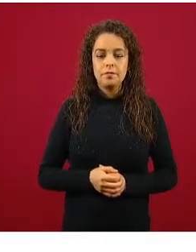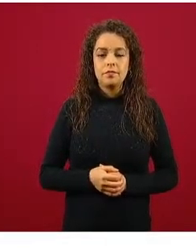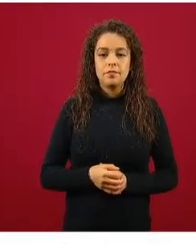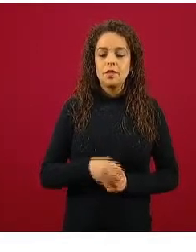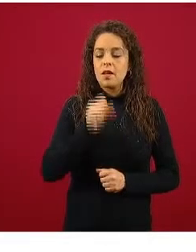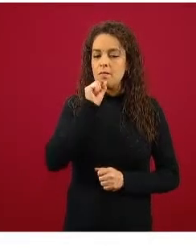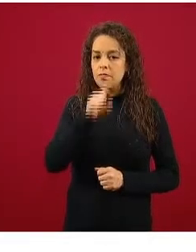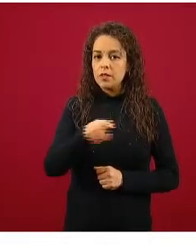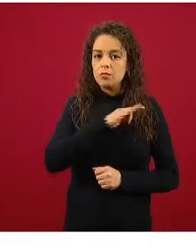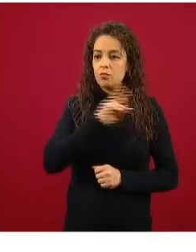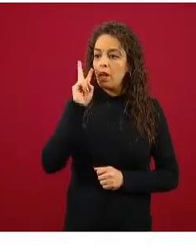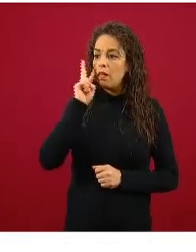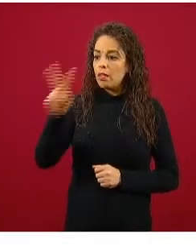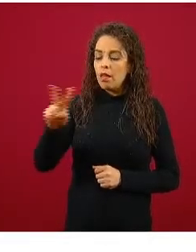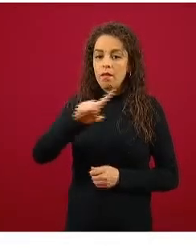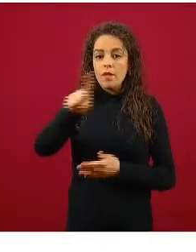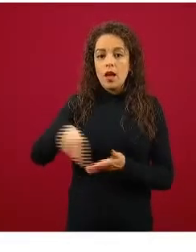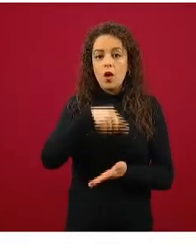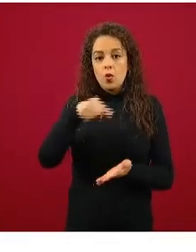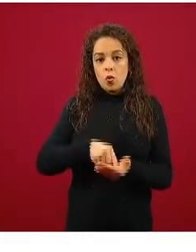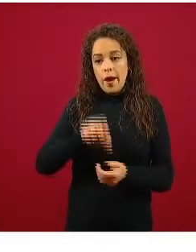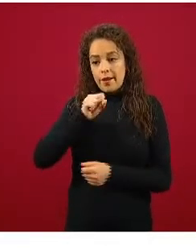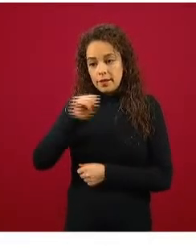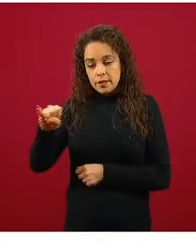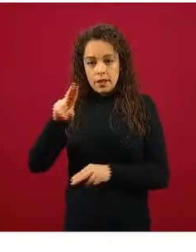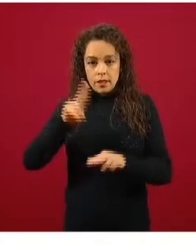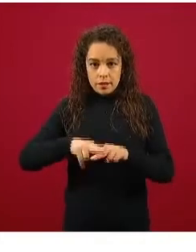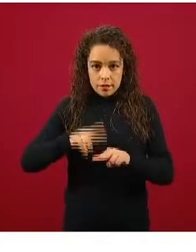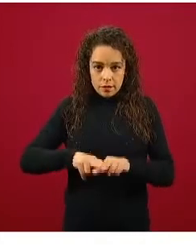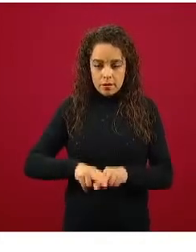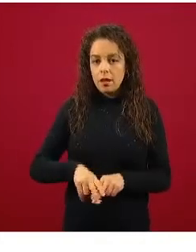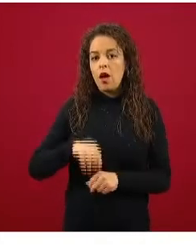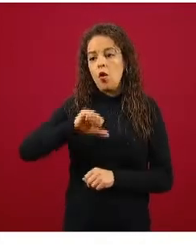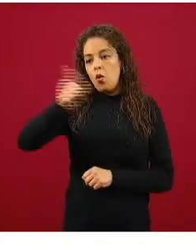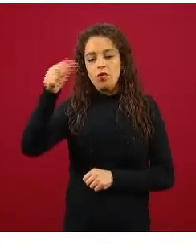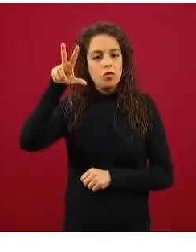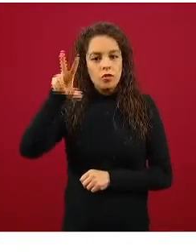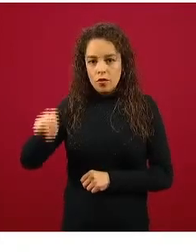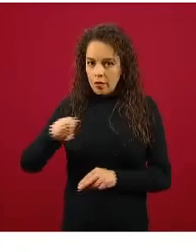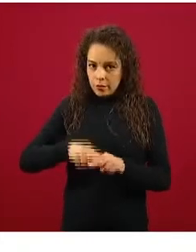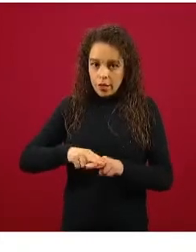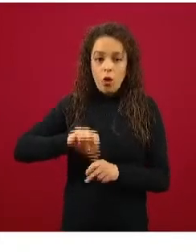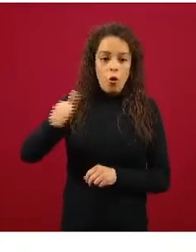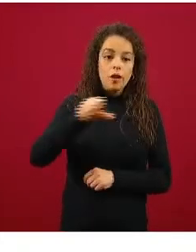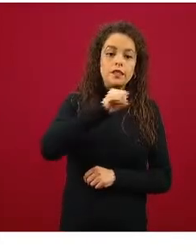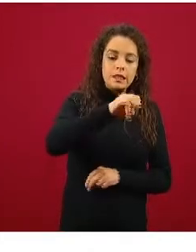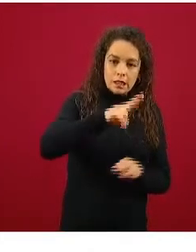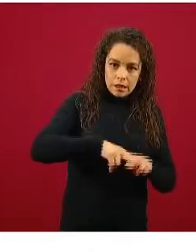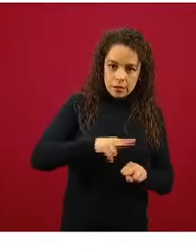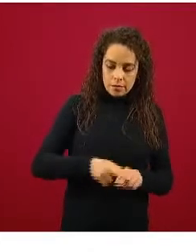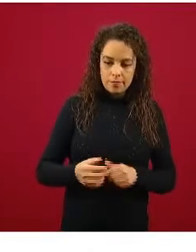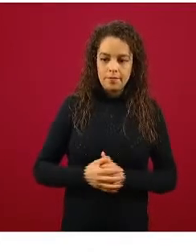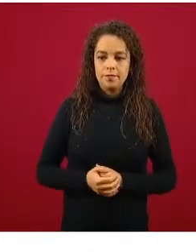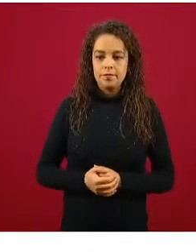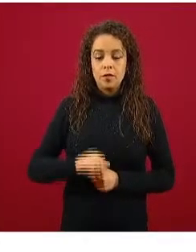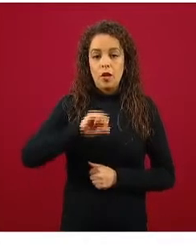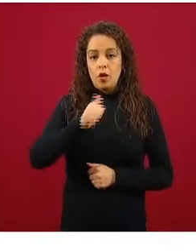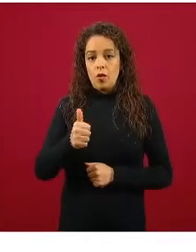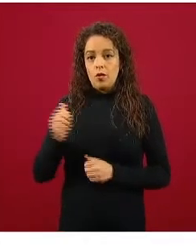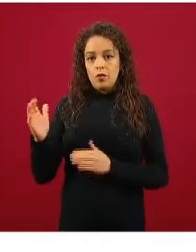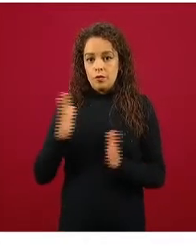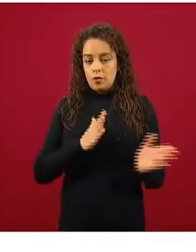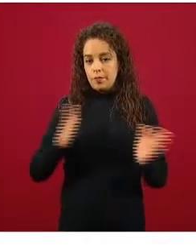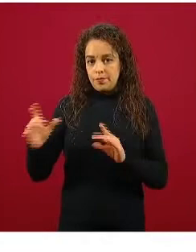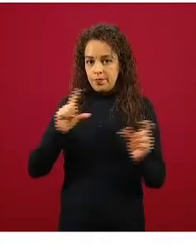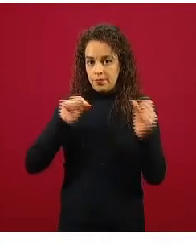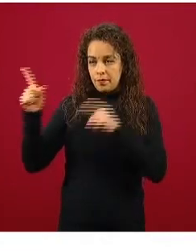son los lugares en donde se puede sentar la gente. La siguiente es un ejemplo muy claro